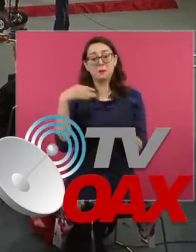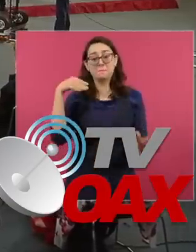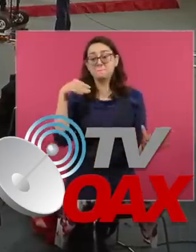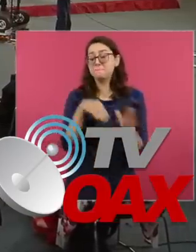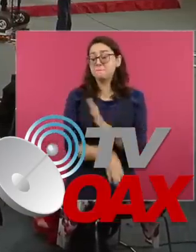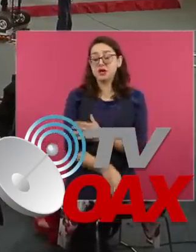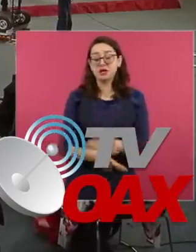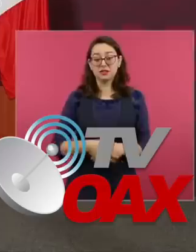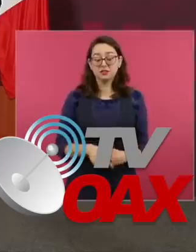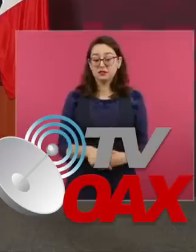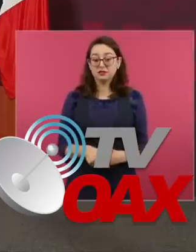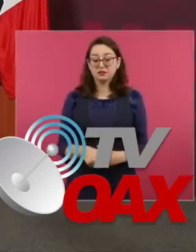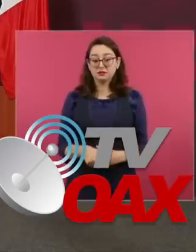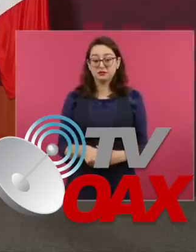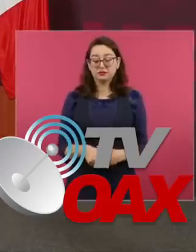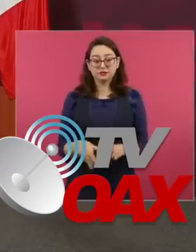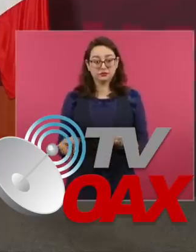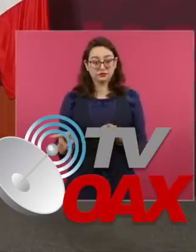Pero,